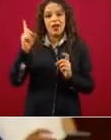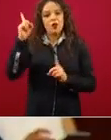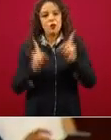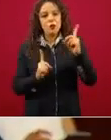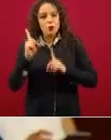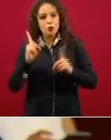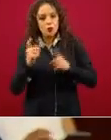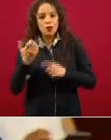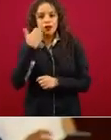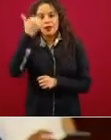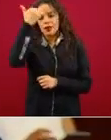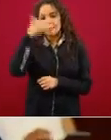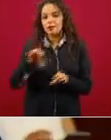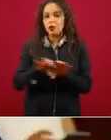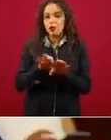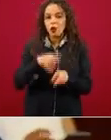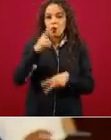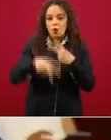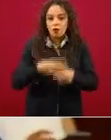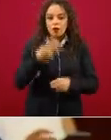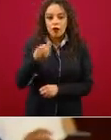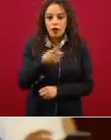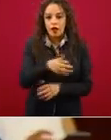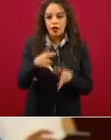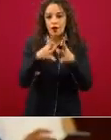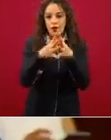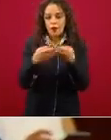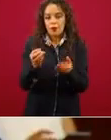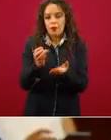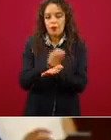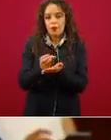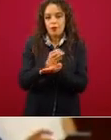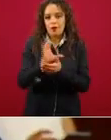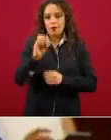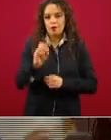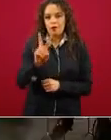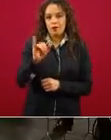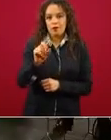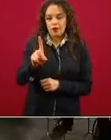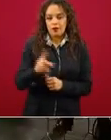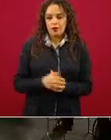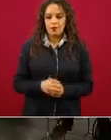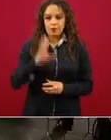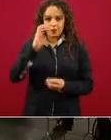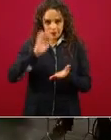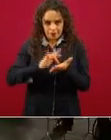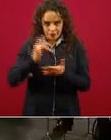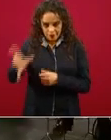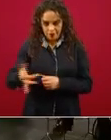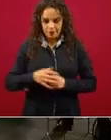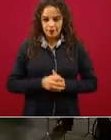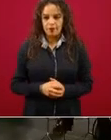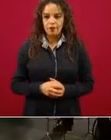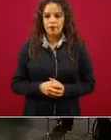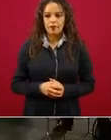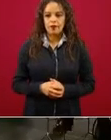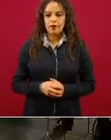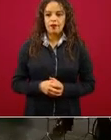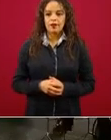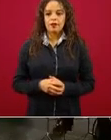cómo está el panorama en ese sentido de la recuperación del COVID. Gracias, doctor, le agradezco. ¿Cómo no? ¿Quieres